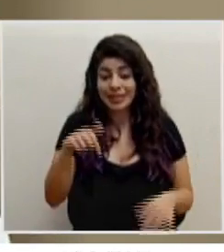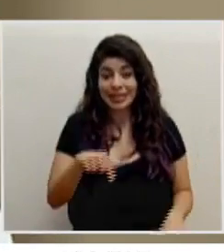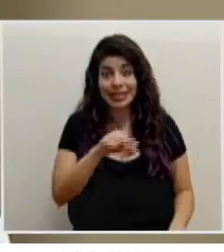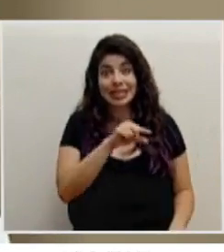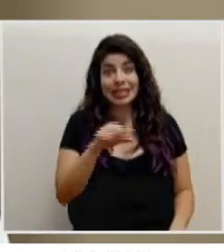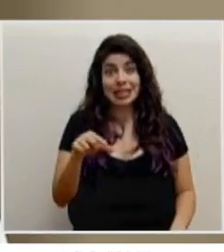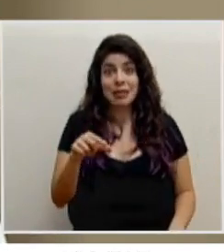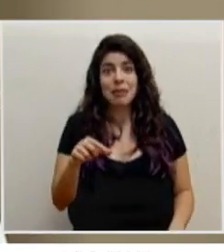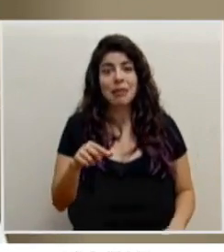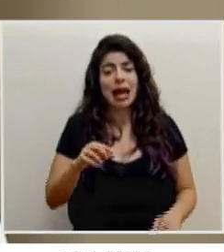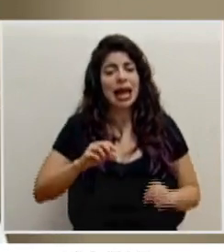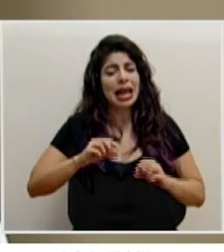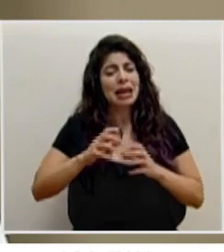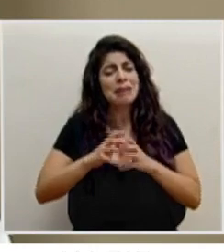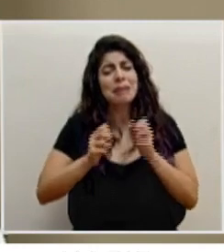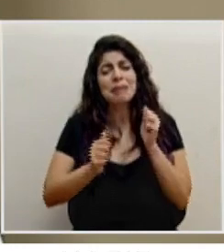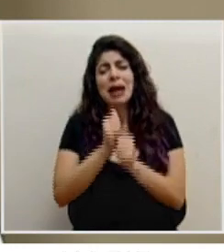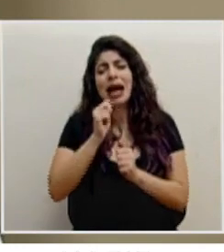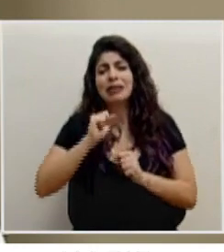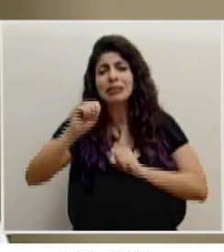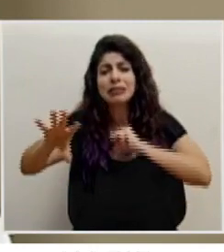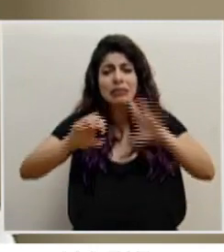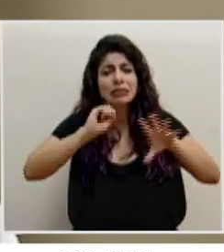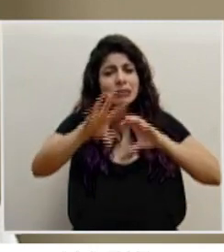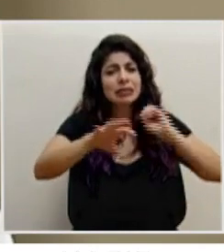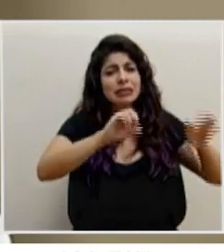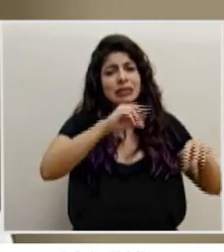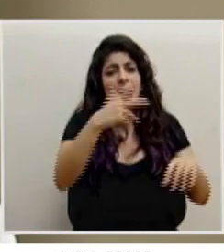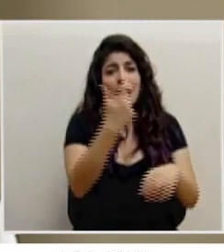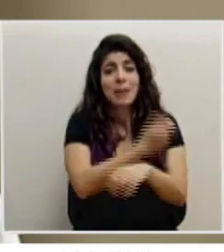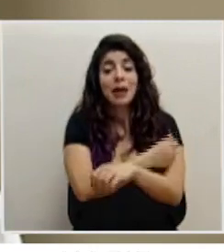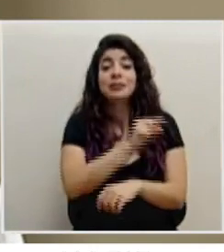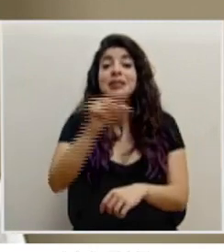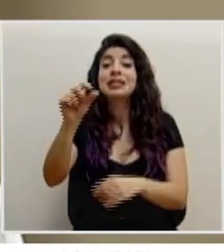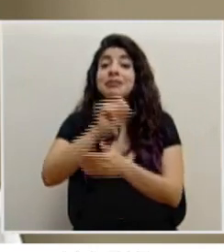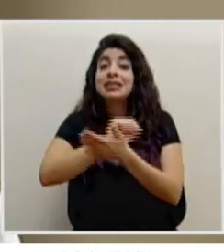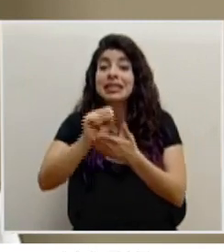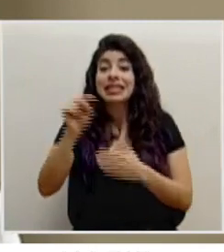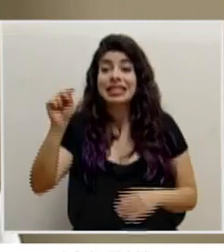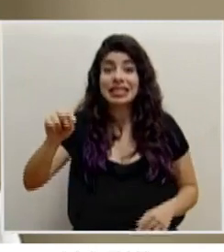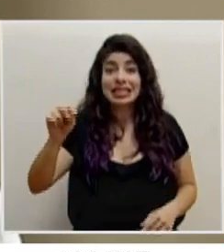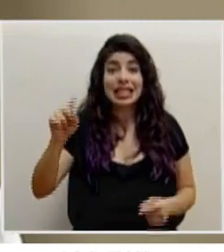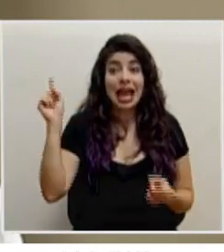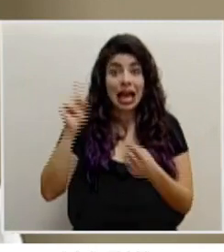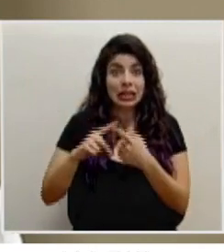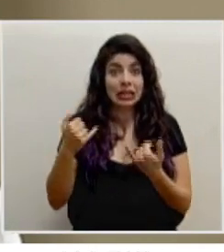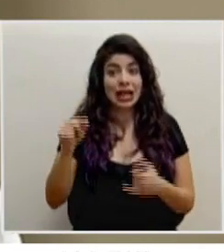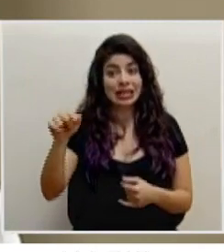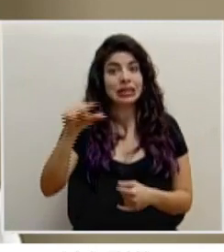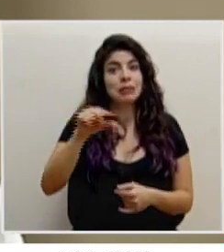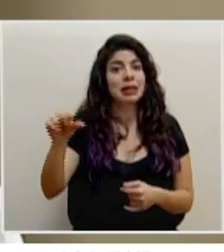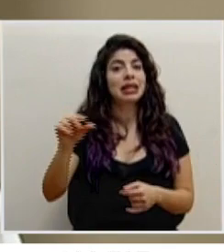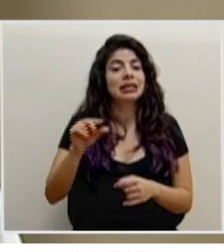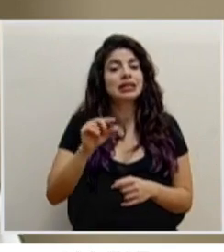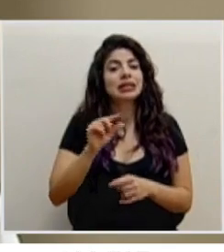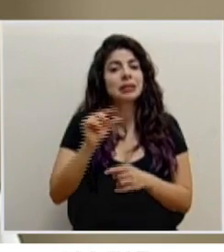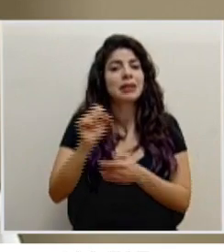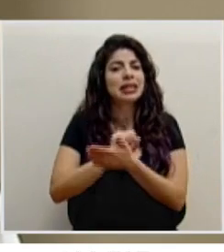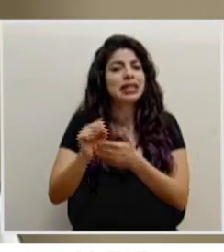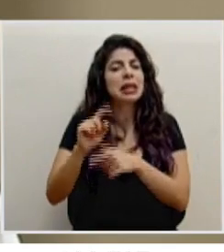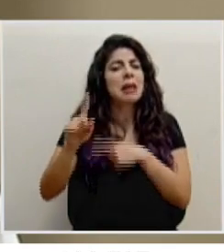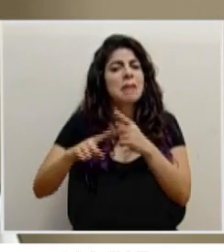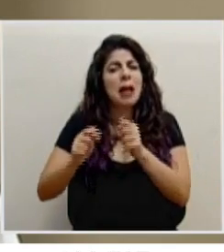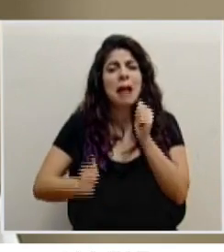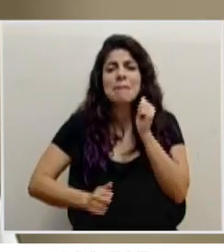la mayor distribución posible de vacunas. De hecho, la Semana Santa va a ser hasta el momento una de las semanas de mayor